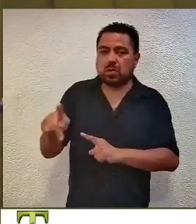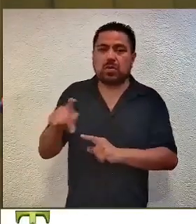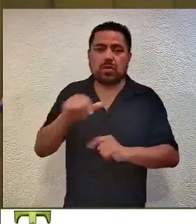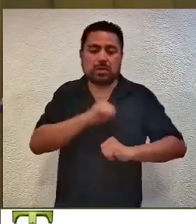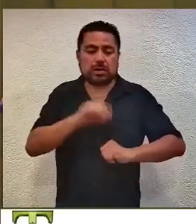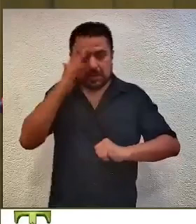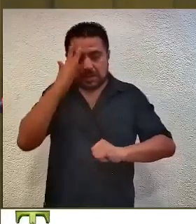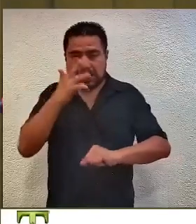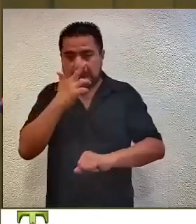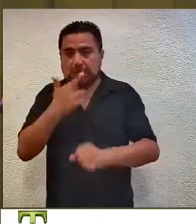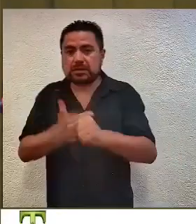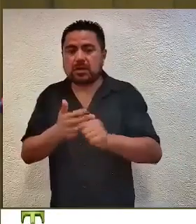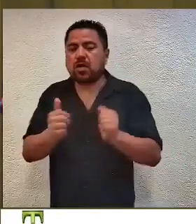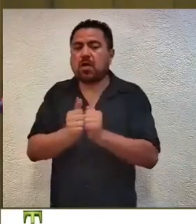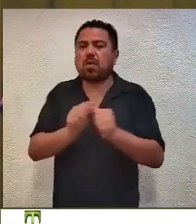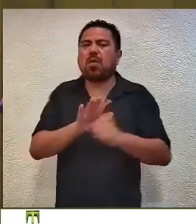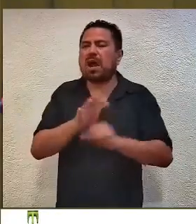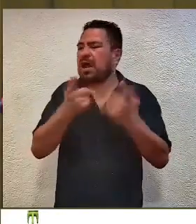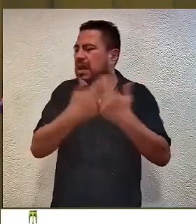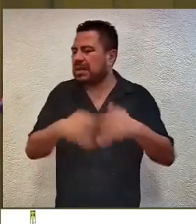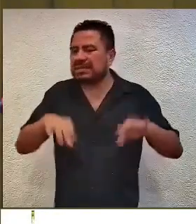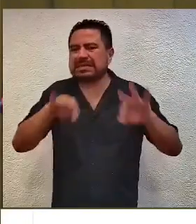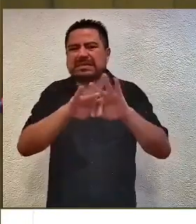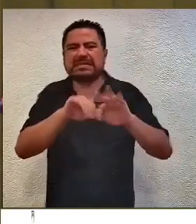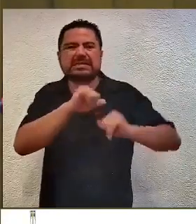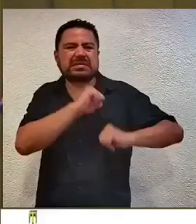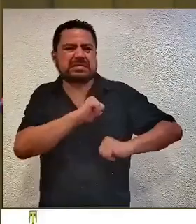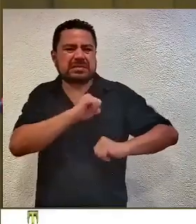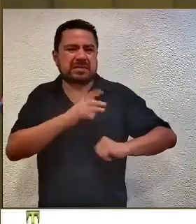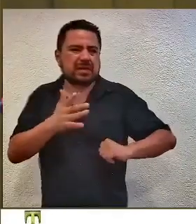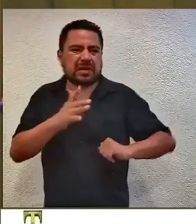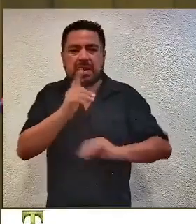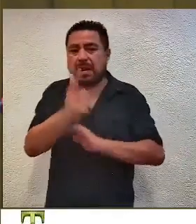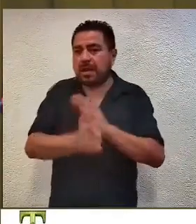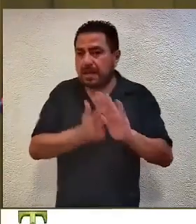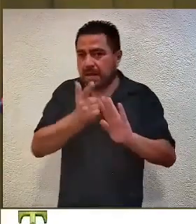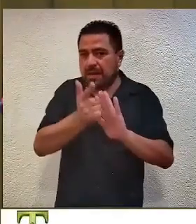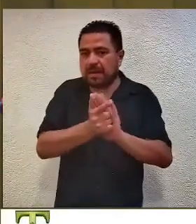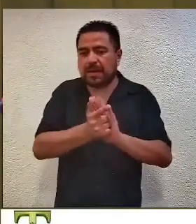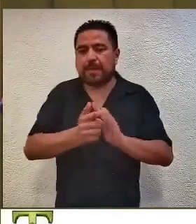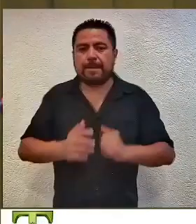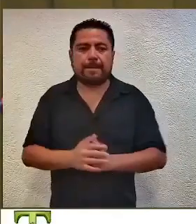a fin de cumplir con el principio de legalidad.